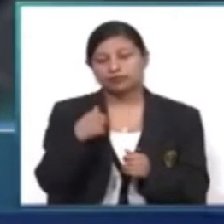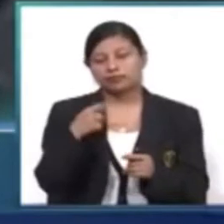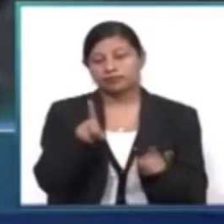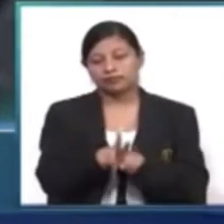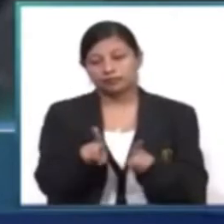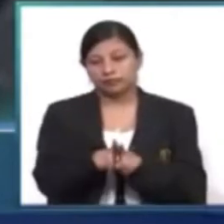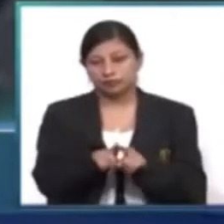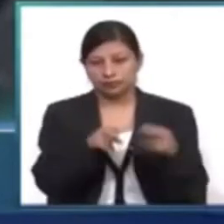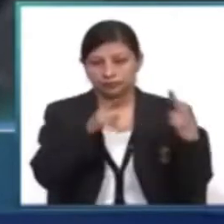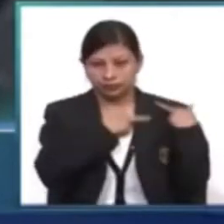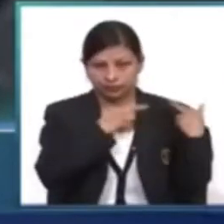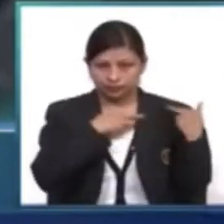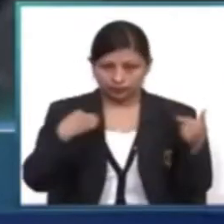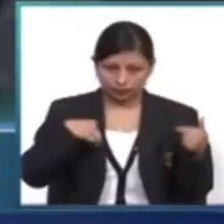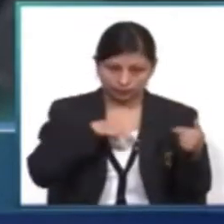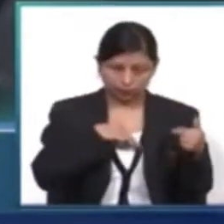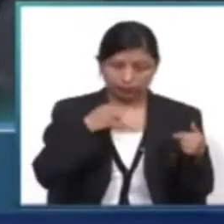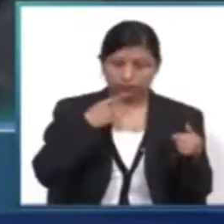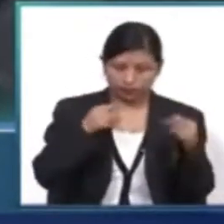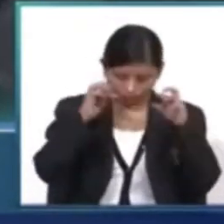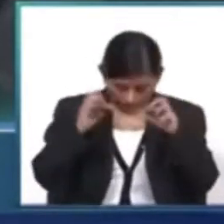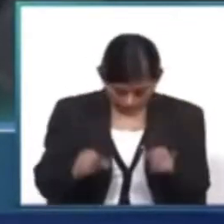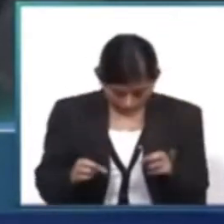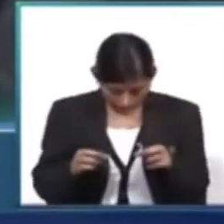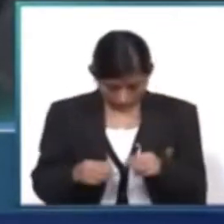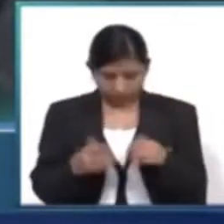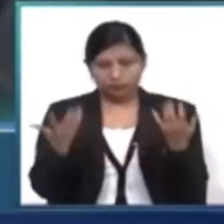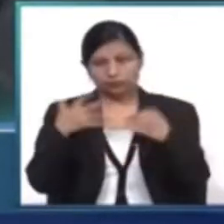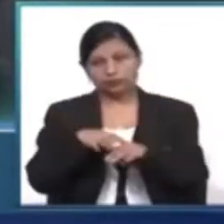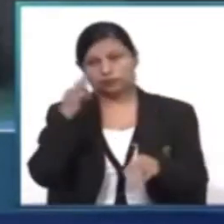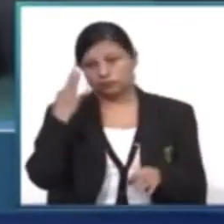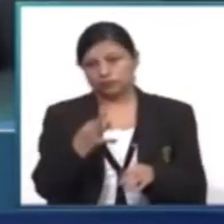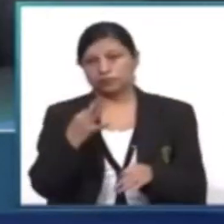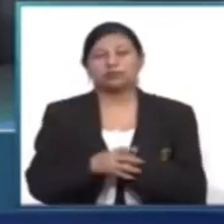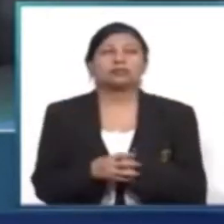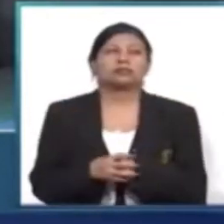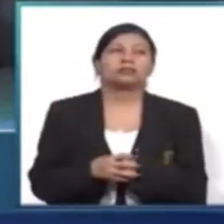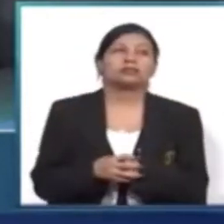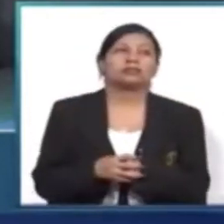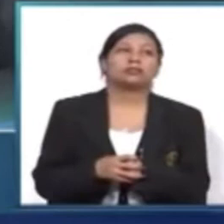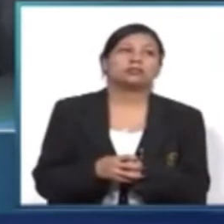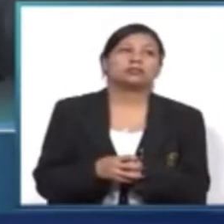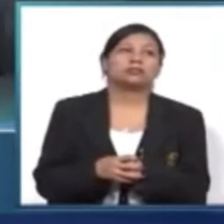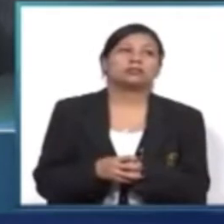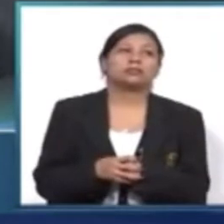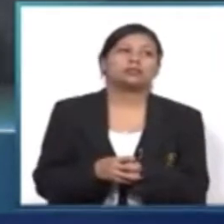usted esté al cargo del ministerio, se me hace una persona íntegra y correcta.